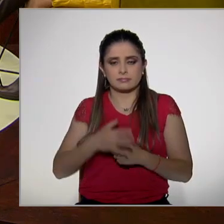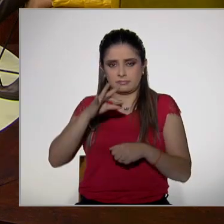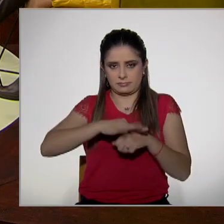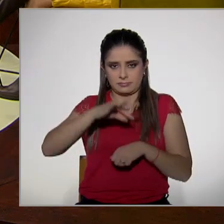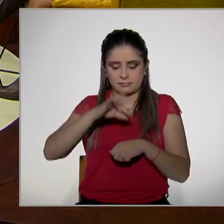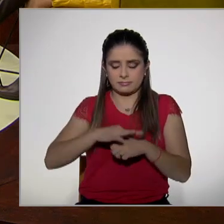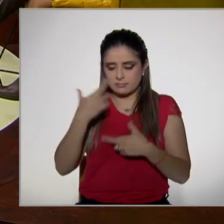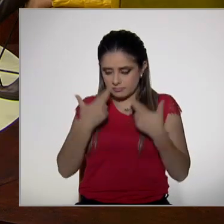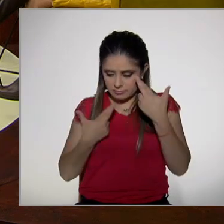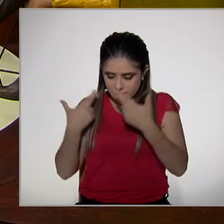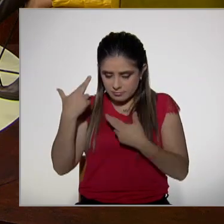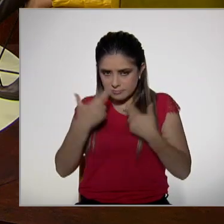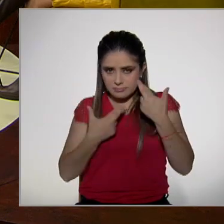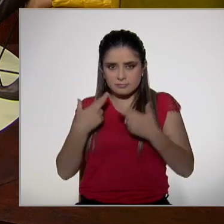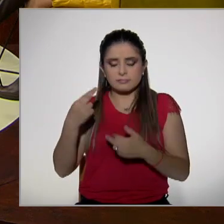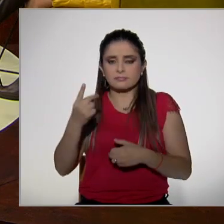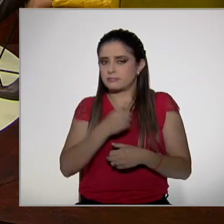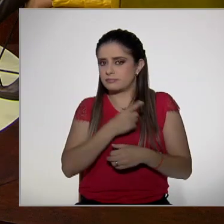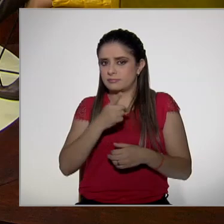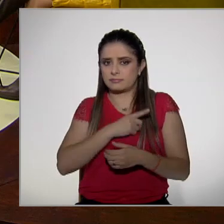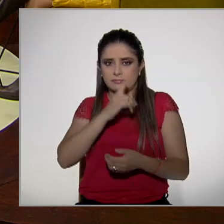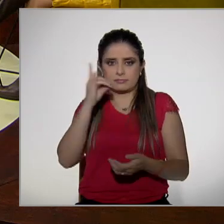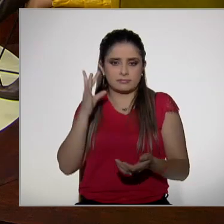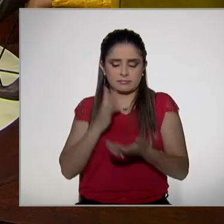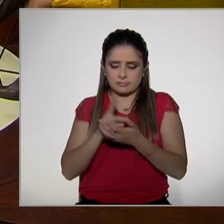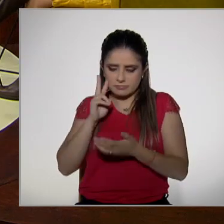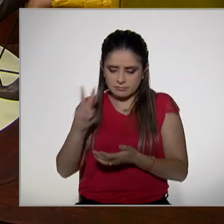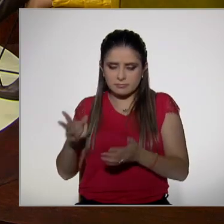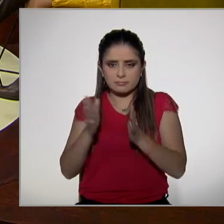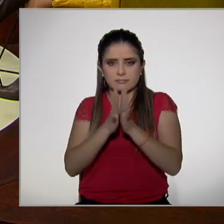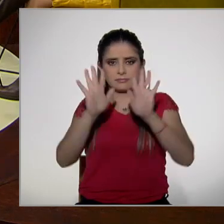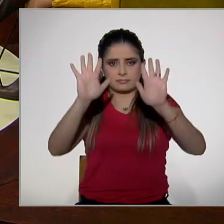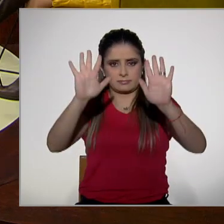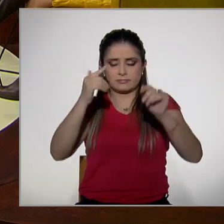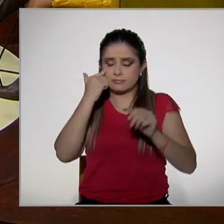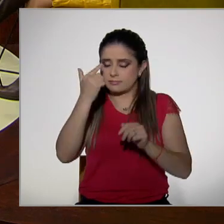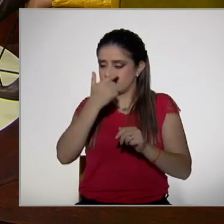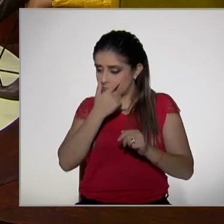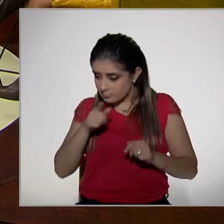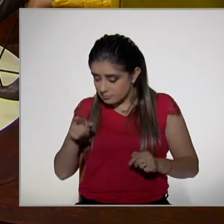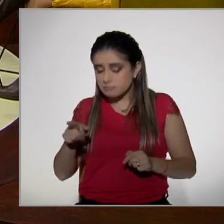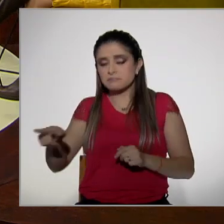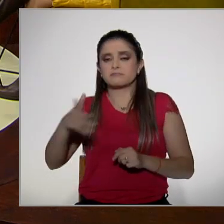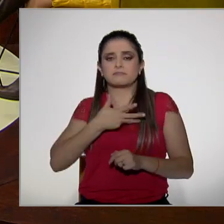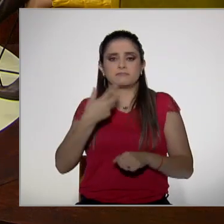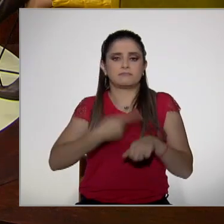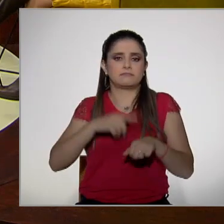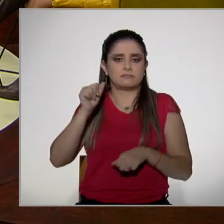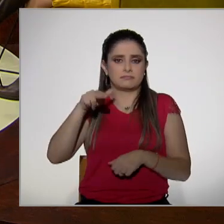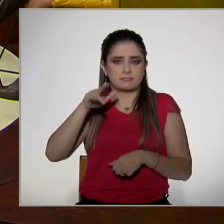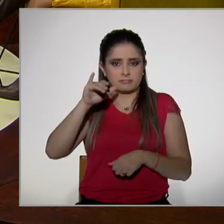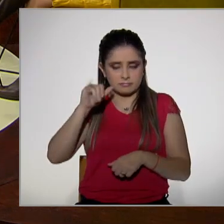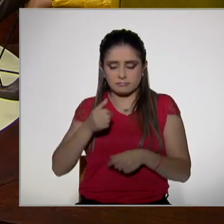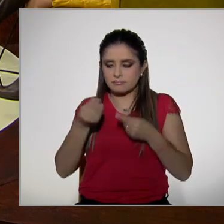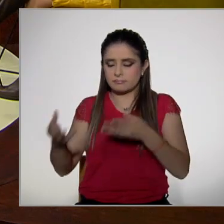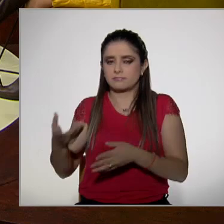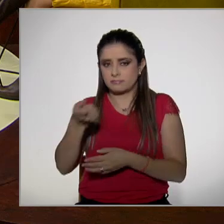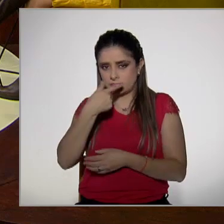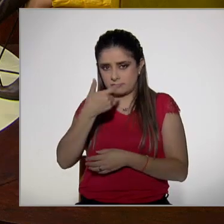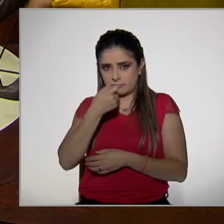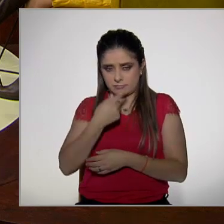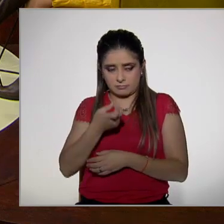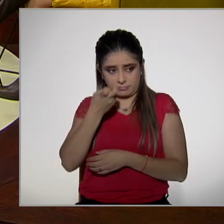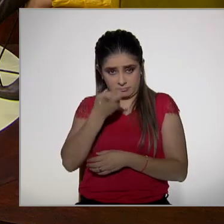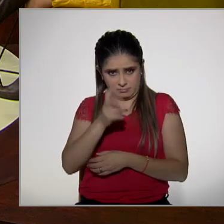la revisó y solamente con verle las palmas de las manos y los ojos le dijo que tenía anemia y le dio un medicamento esto